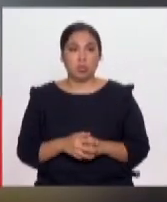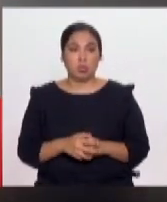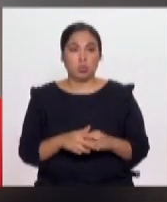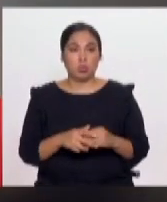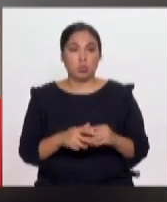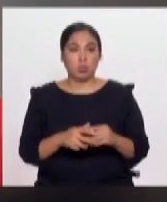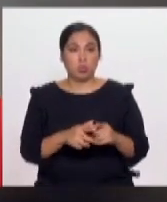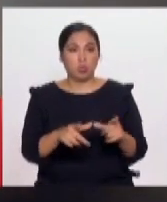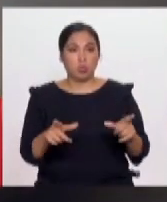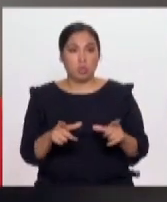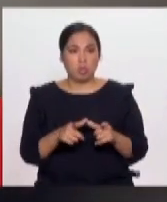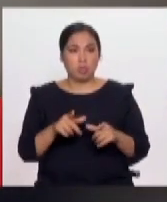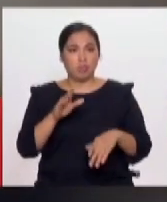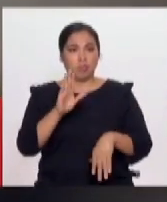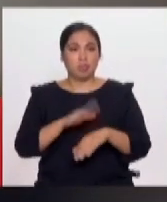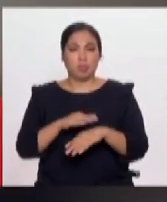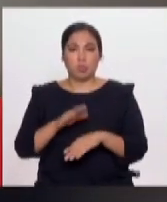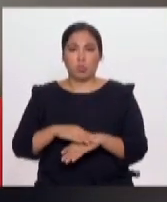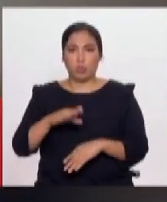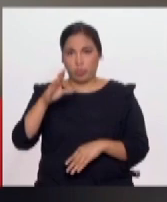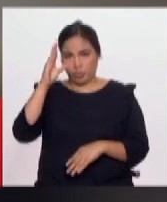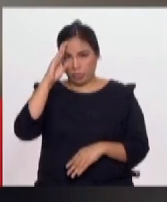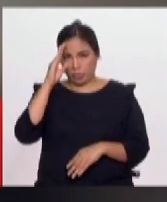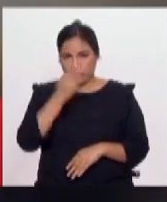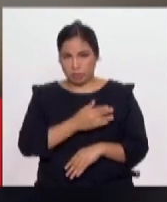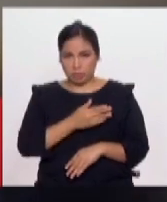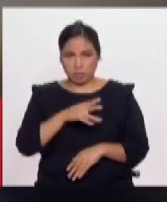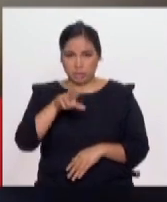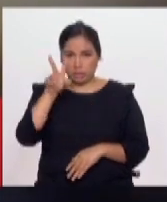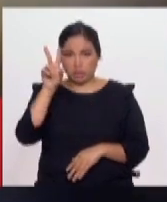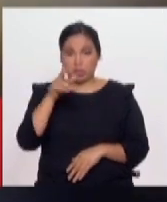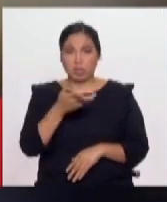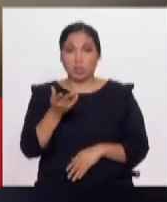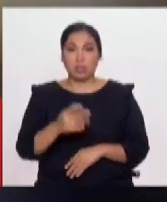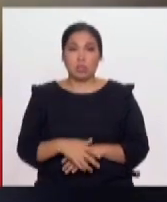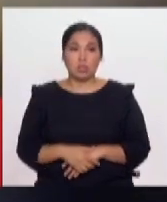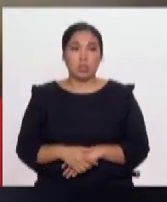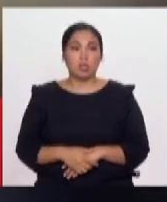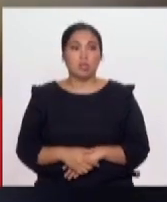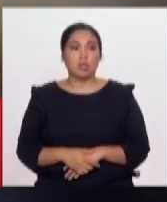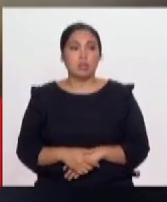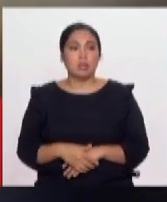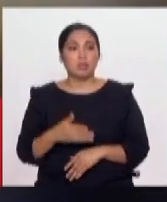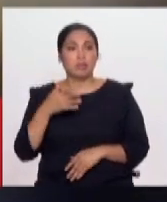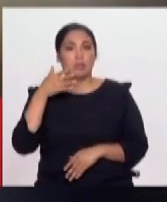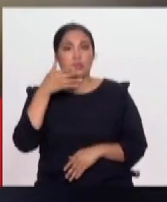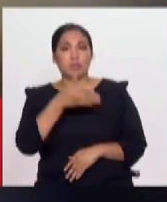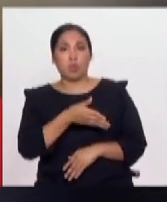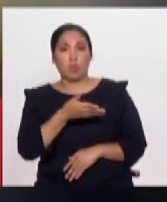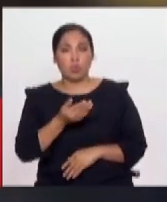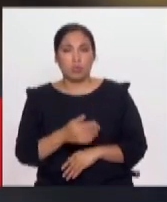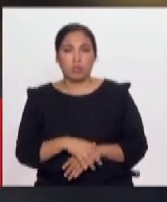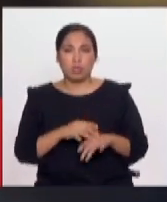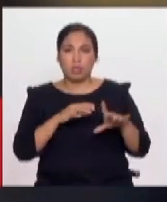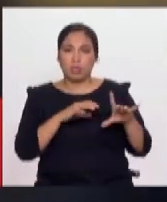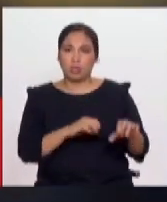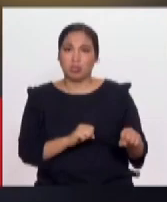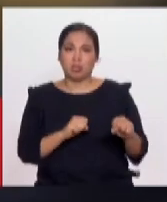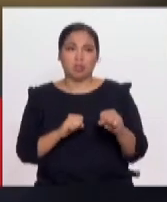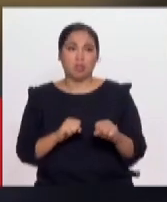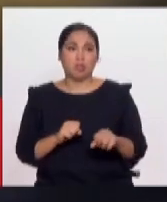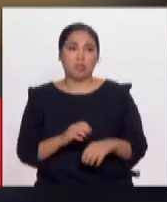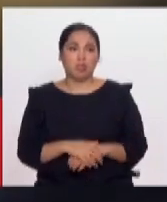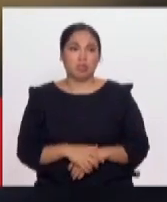la zona, dieron aviso a la Policía Nacional de Perú, quienes se constituyeron hasta el lugar, siendo intervenido